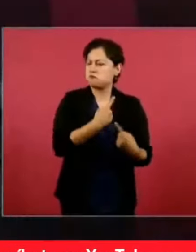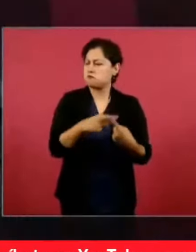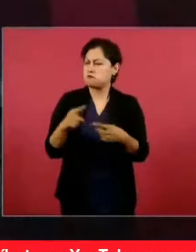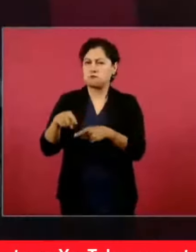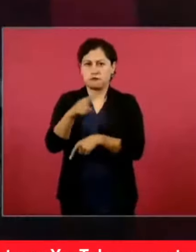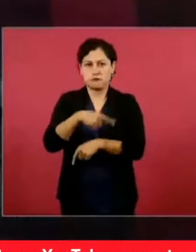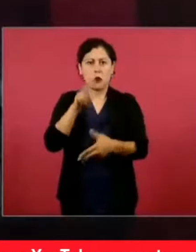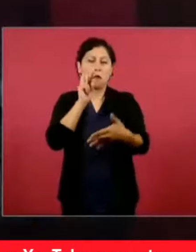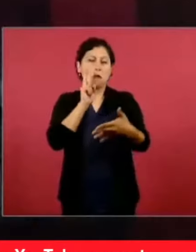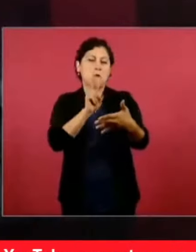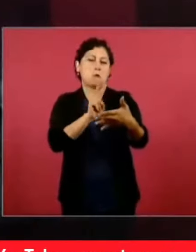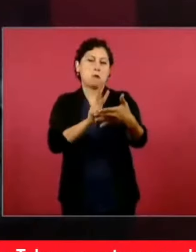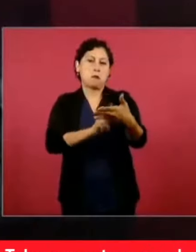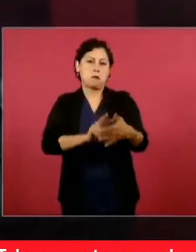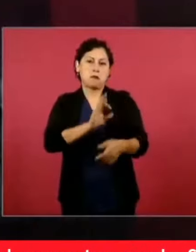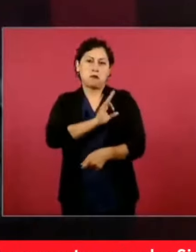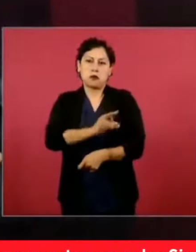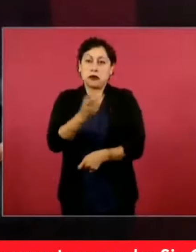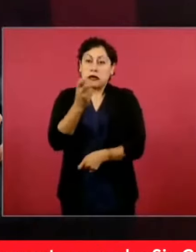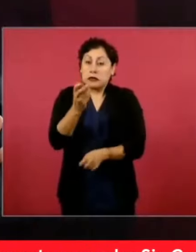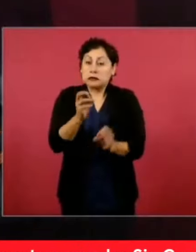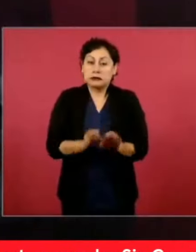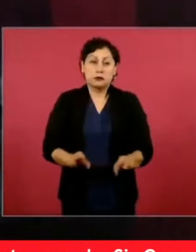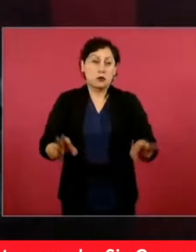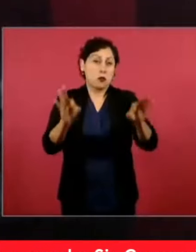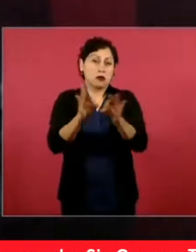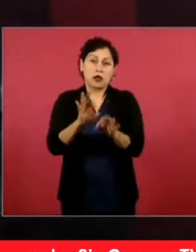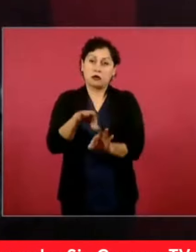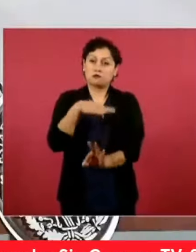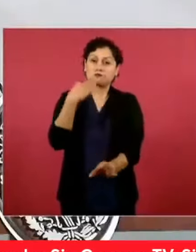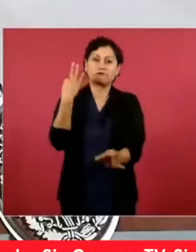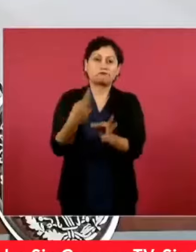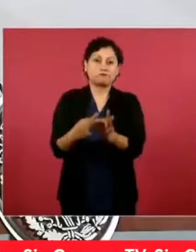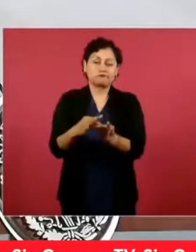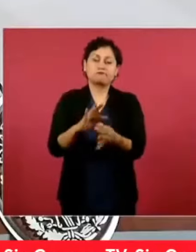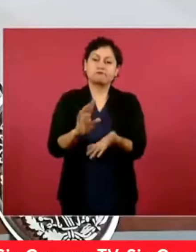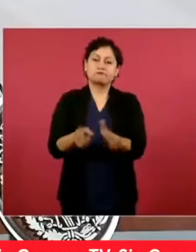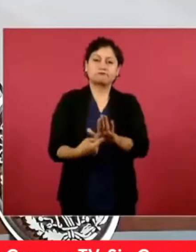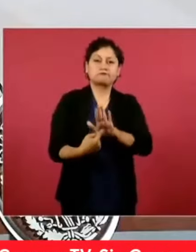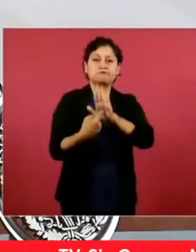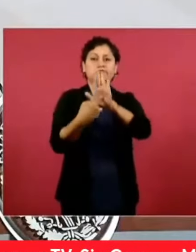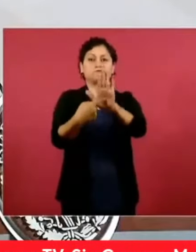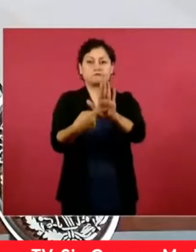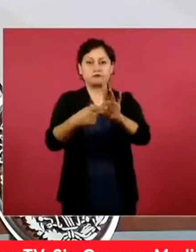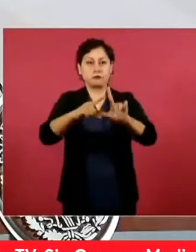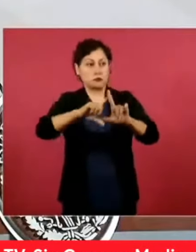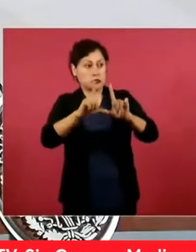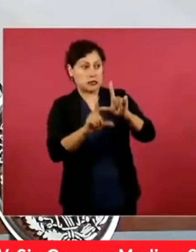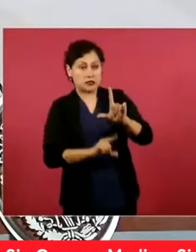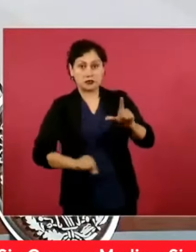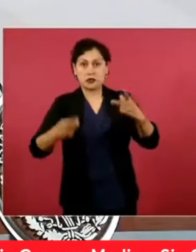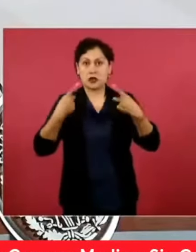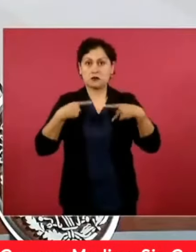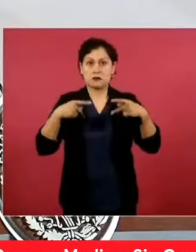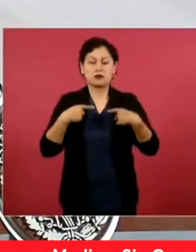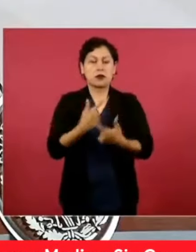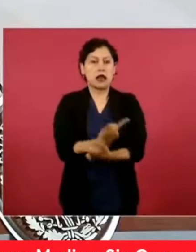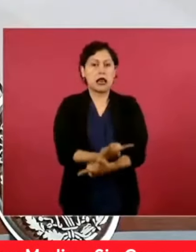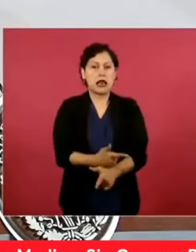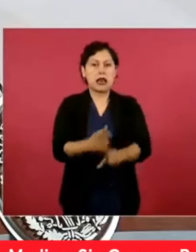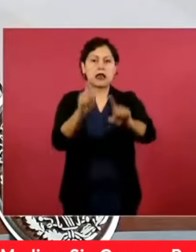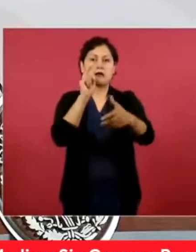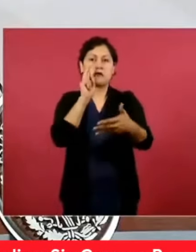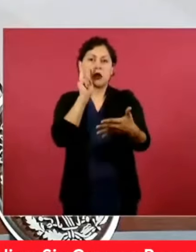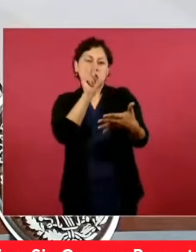importante. Dejamos las bases sentadas para que las consumidoras y los consumidores a nivel nacional sigan teniendo acceso a esos